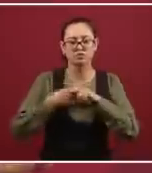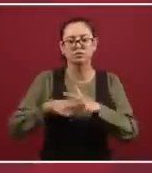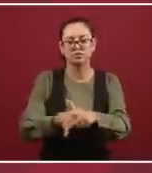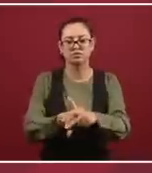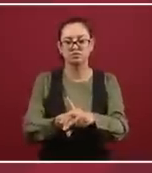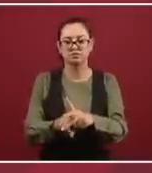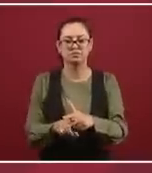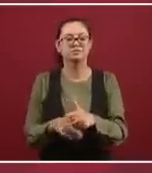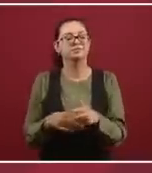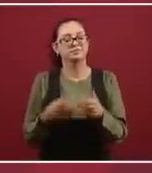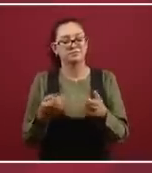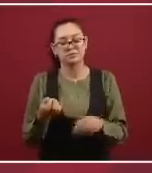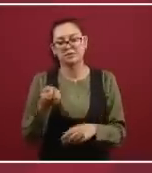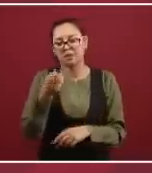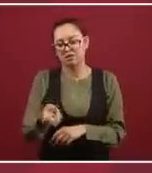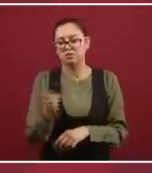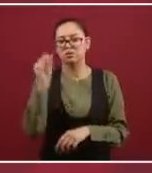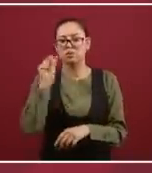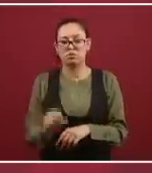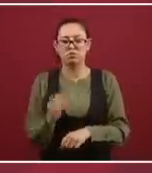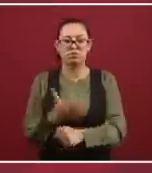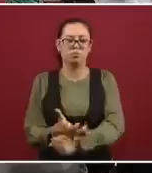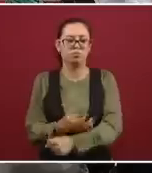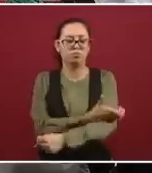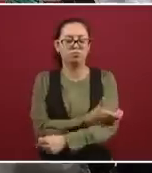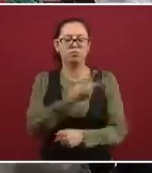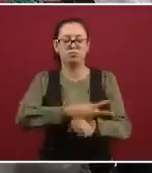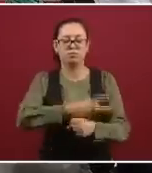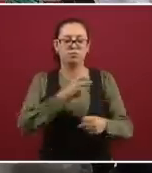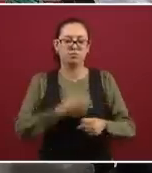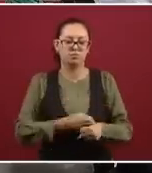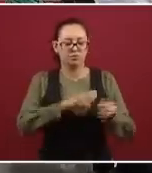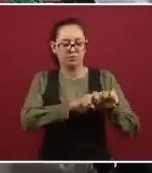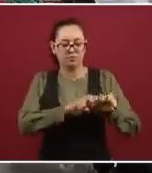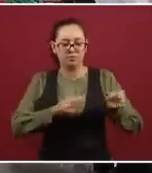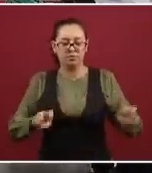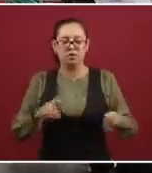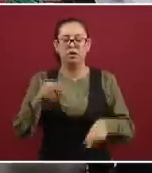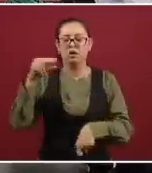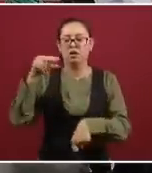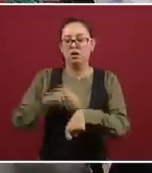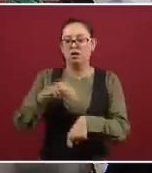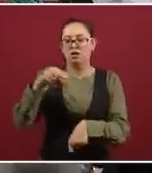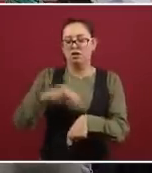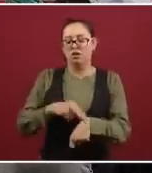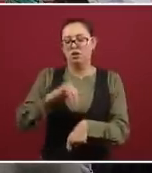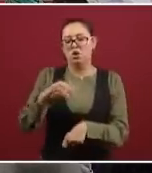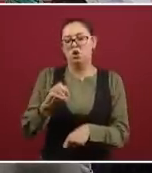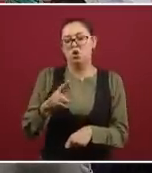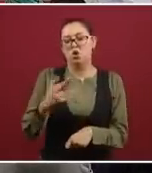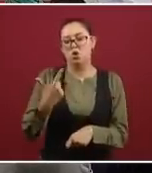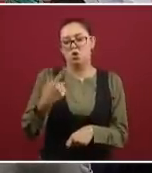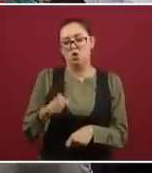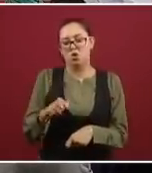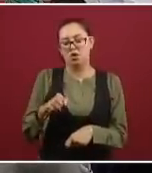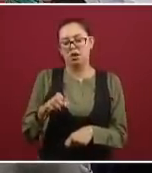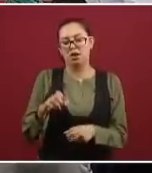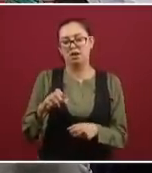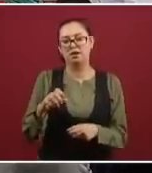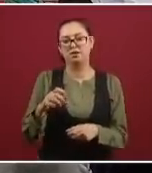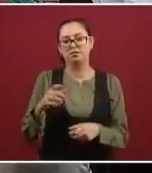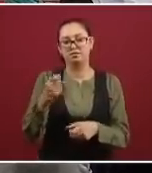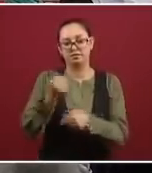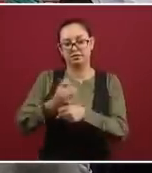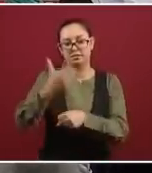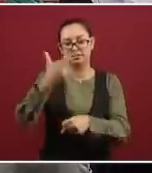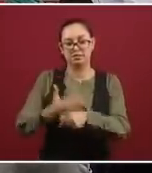eso invitamos a el doctor Jorge Alcocer, secretario de Salud, a